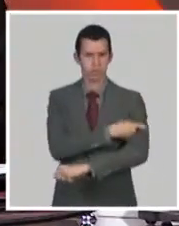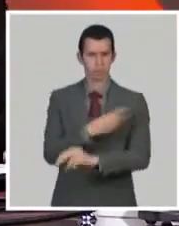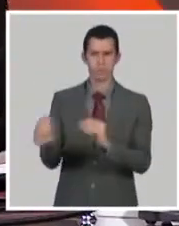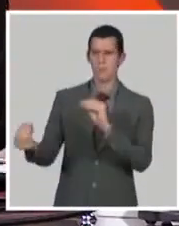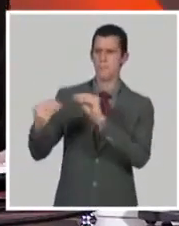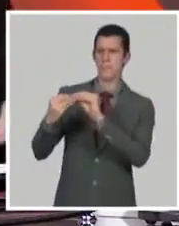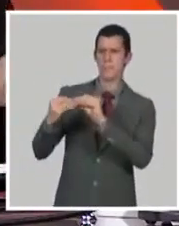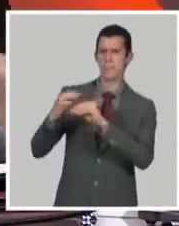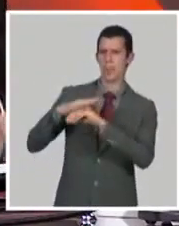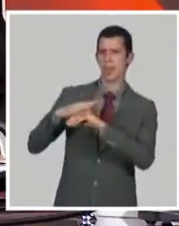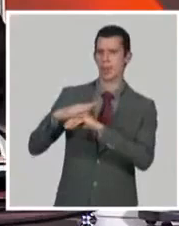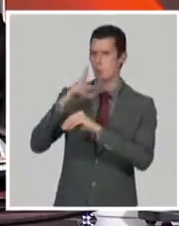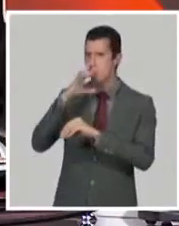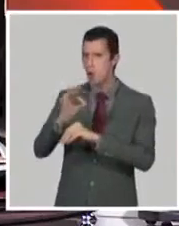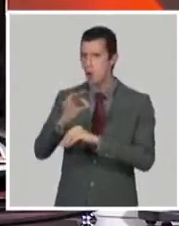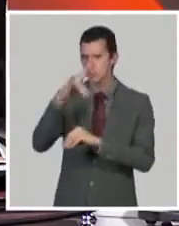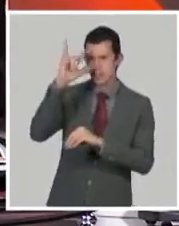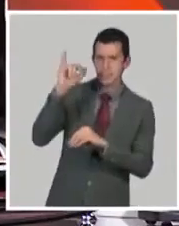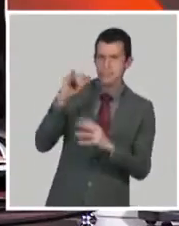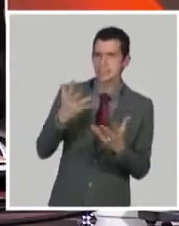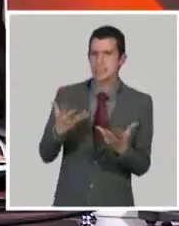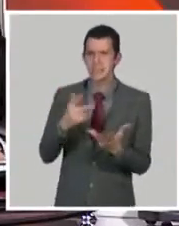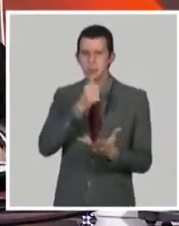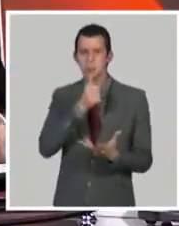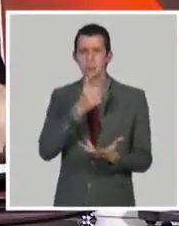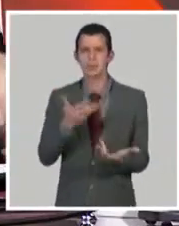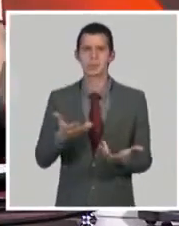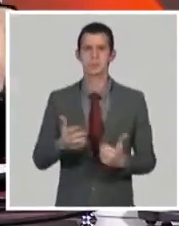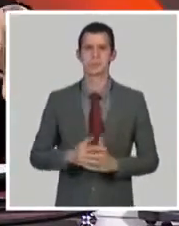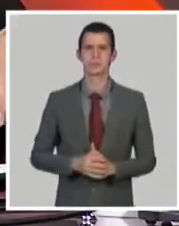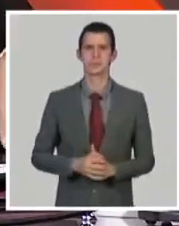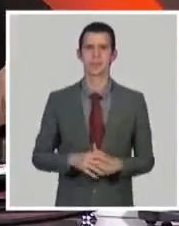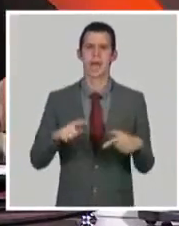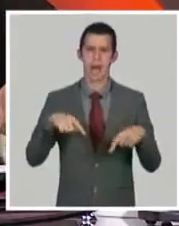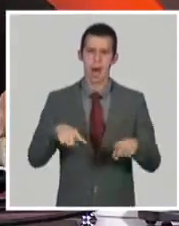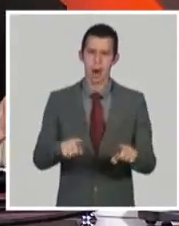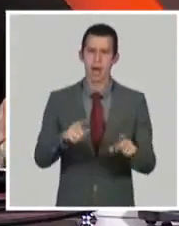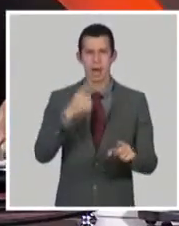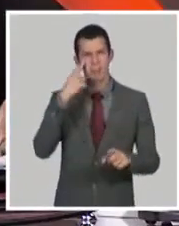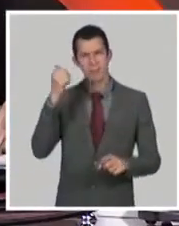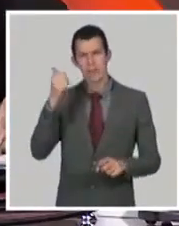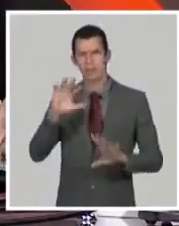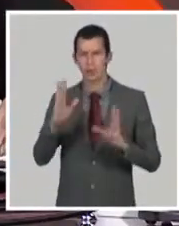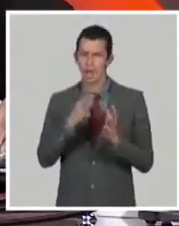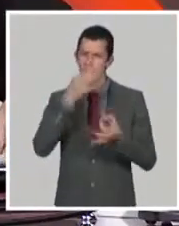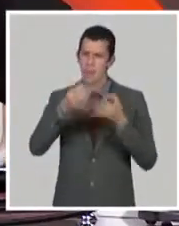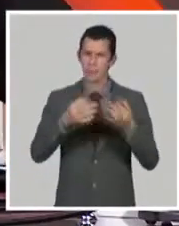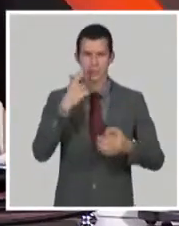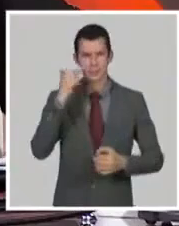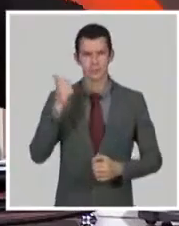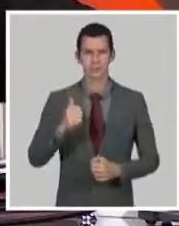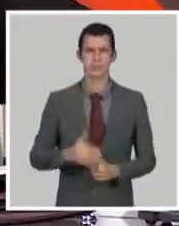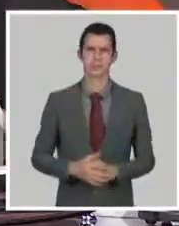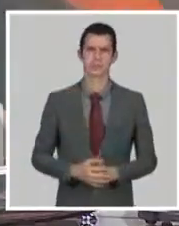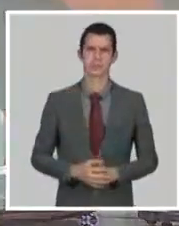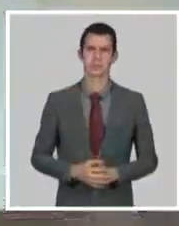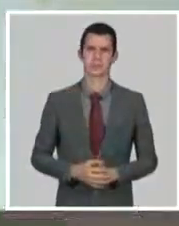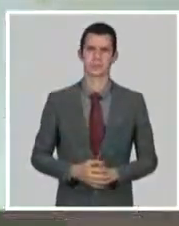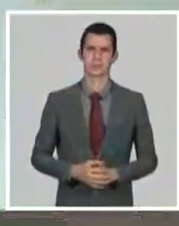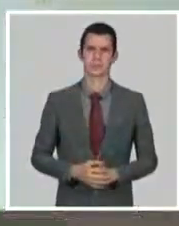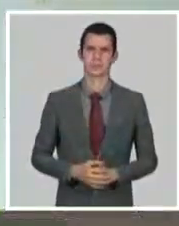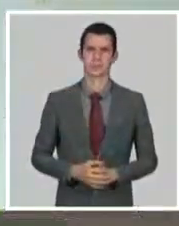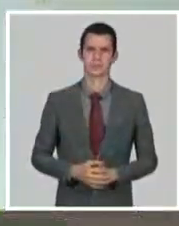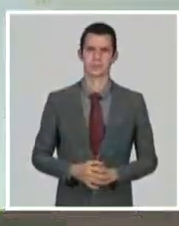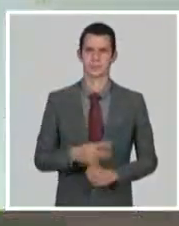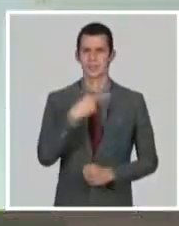estas mutaciones del virus SARS-CoV-2. De eso nos habla ahora este trabajo de Isela García Rivero para nuestra mesa redonda.